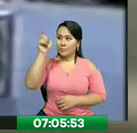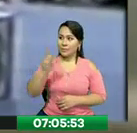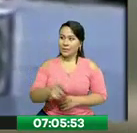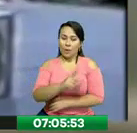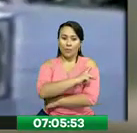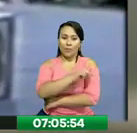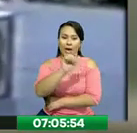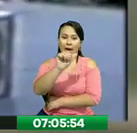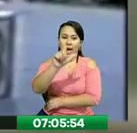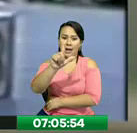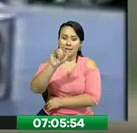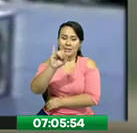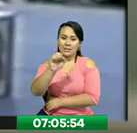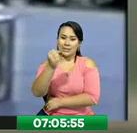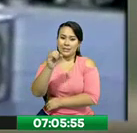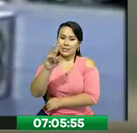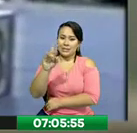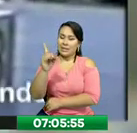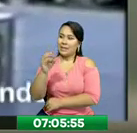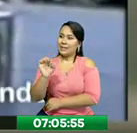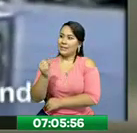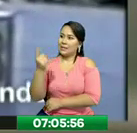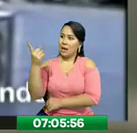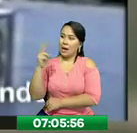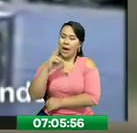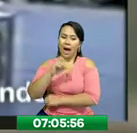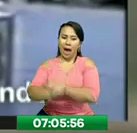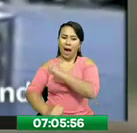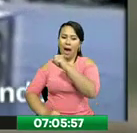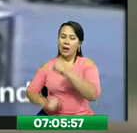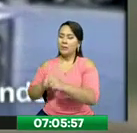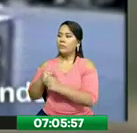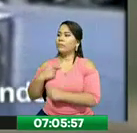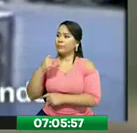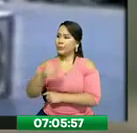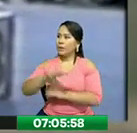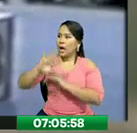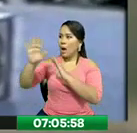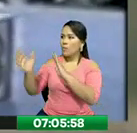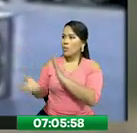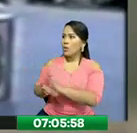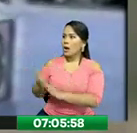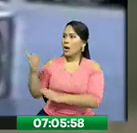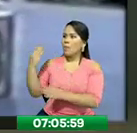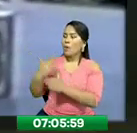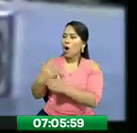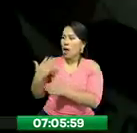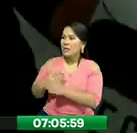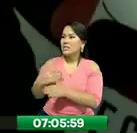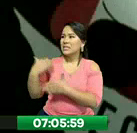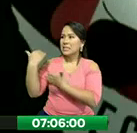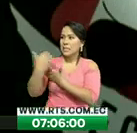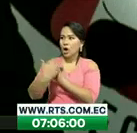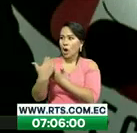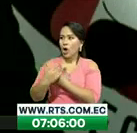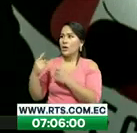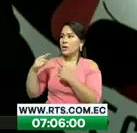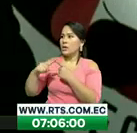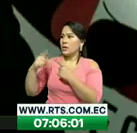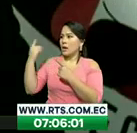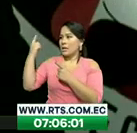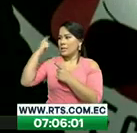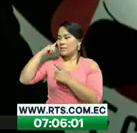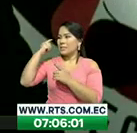fue su entrenador de gimnasia, quien durante años habría ejercido su poder para agredirla psicológica y sexualmente. O sea, existieron